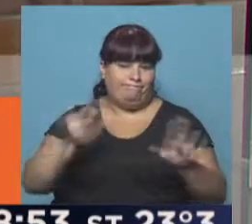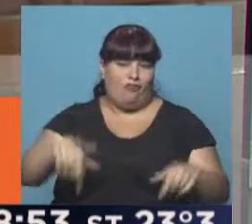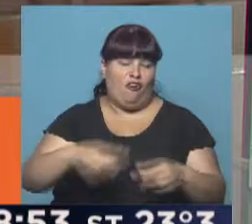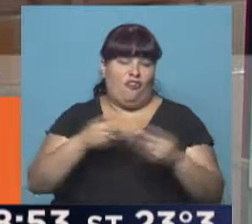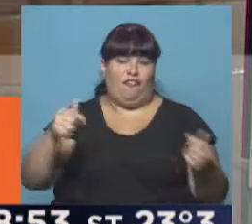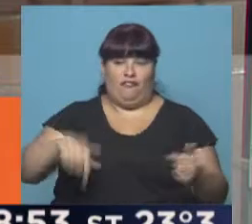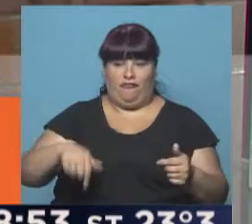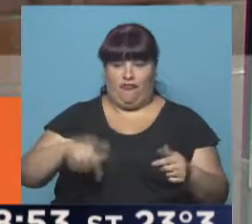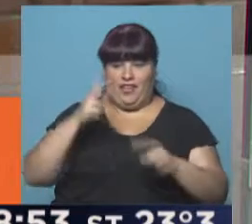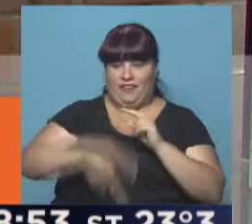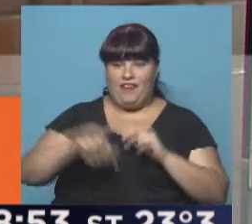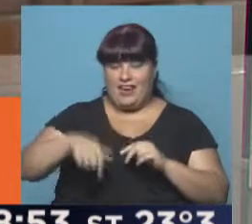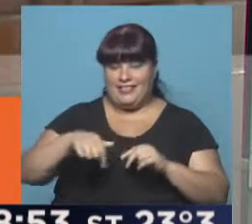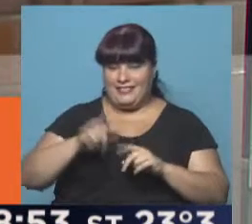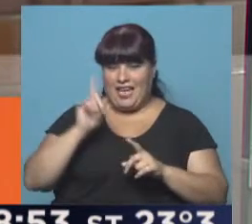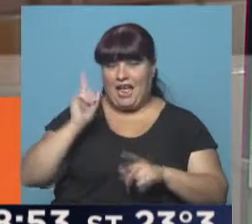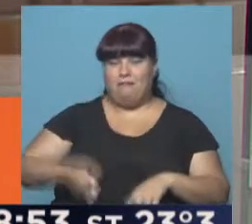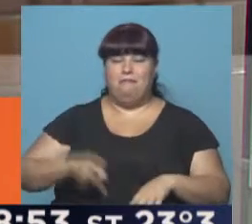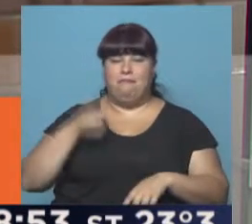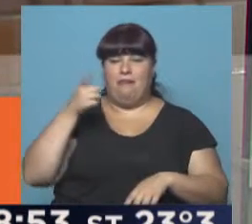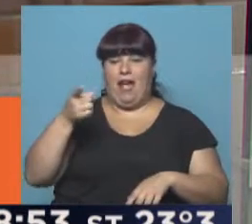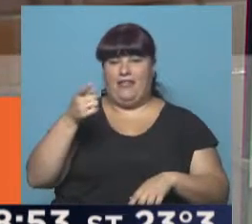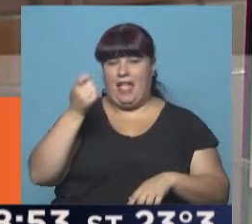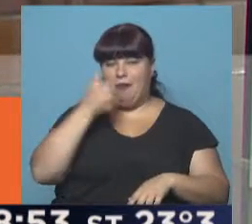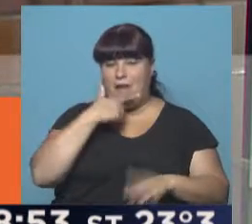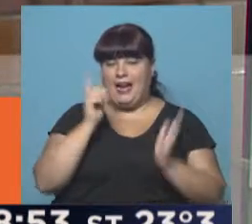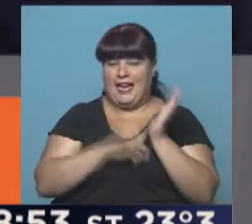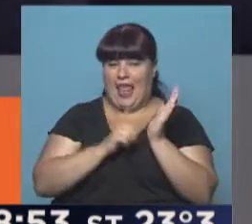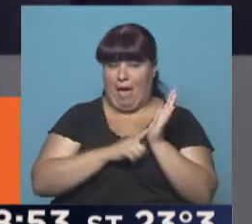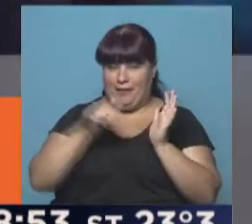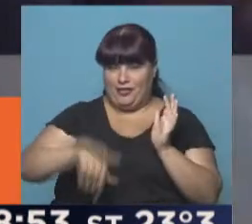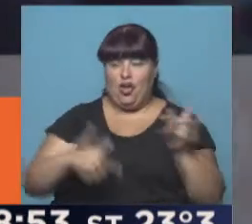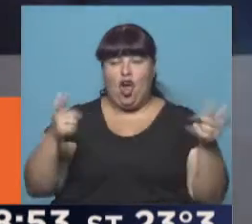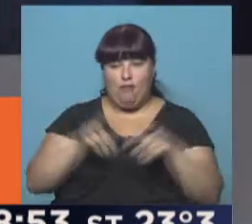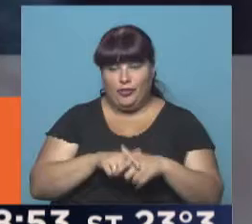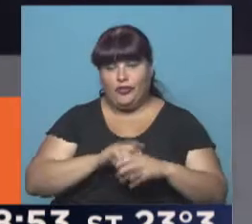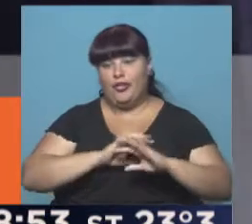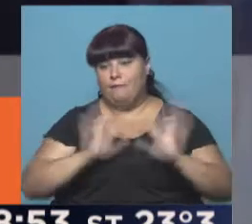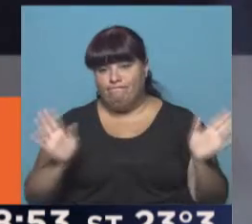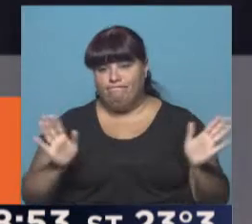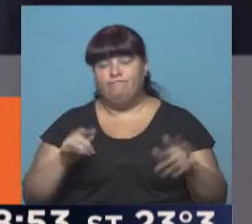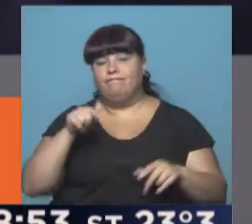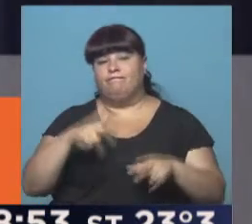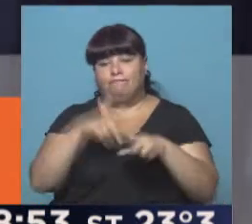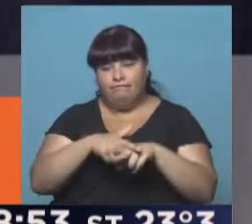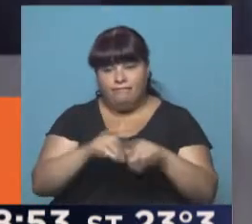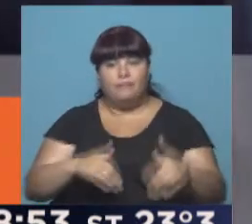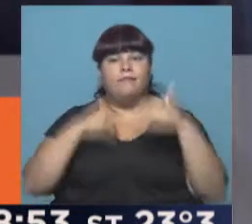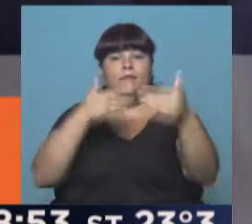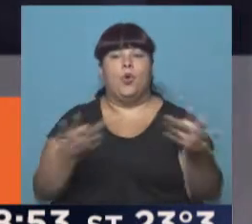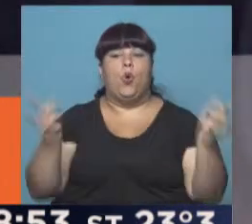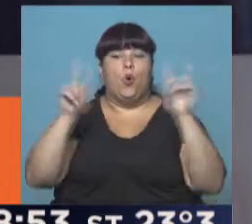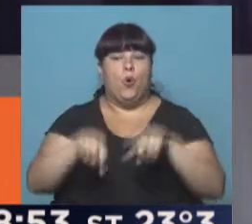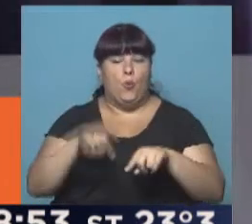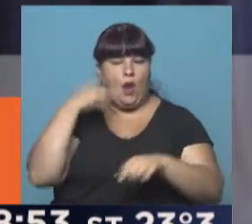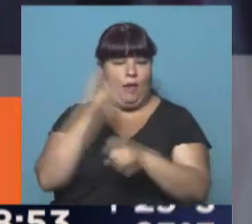terminaba el plazo que había un reglamentario para las comisiones así que esto quedará para cuando inicie de nuevo